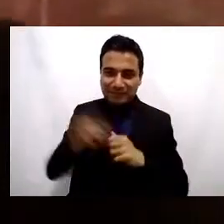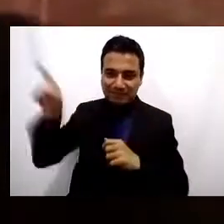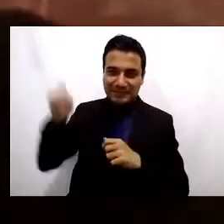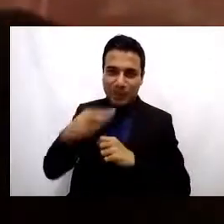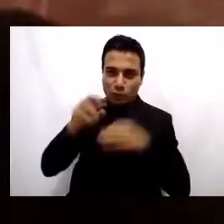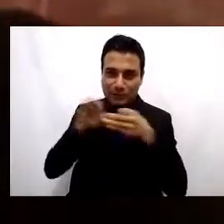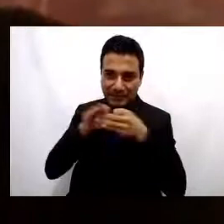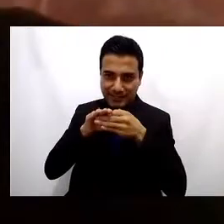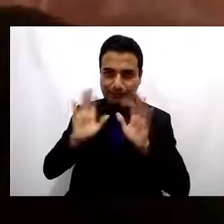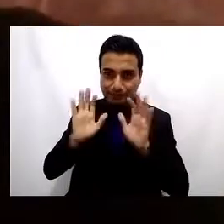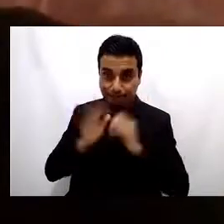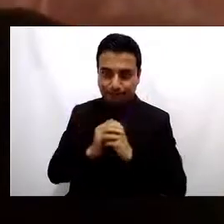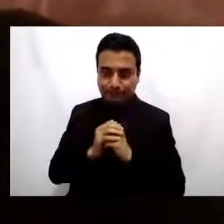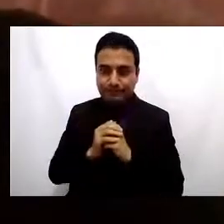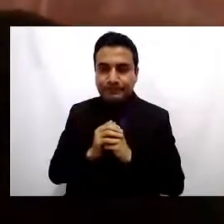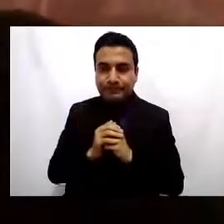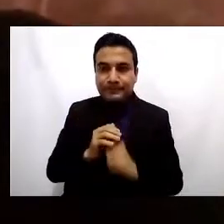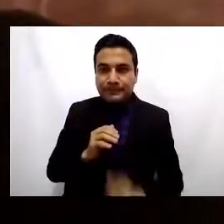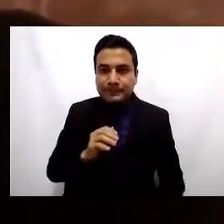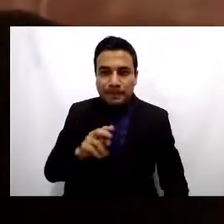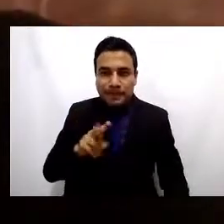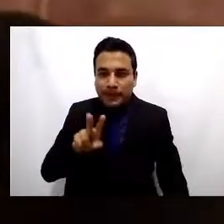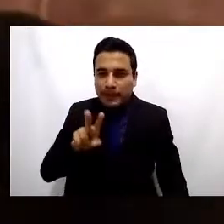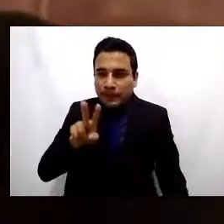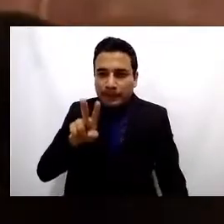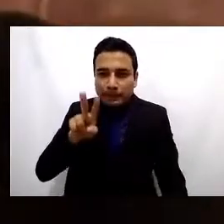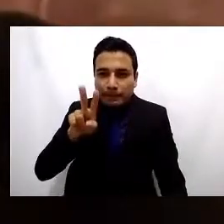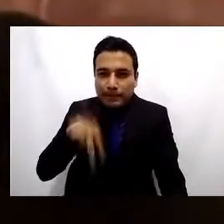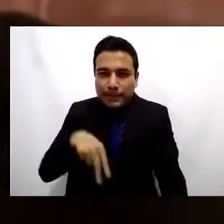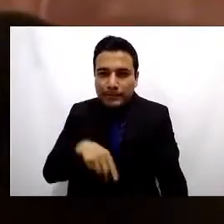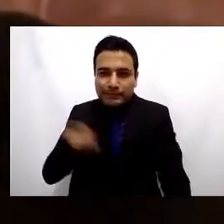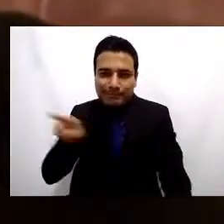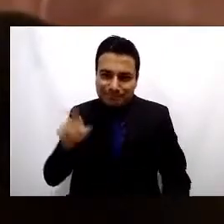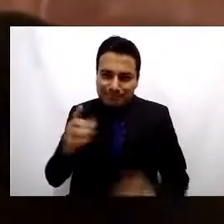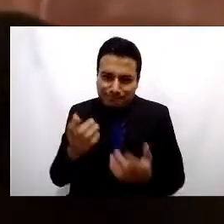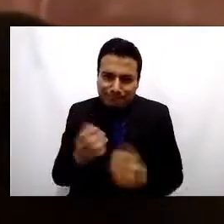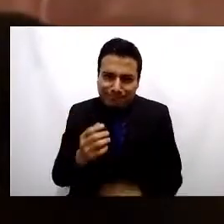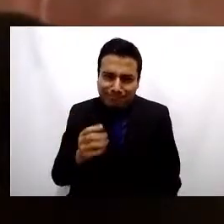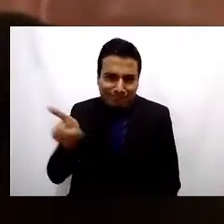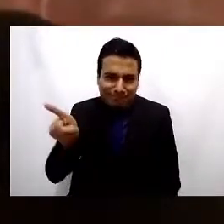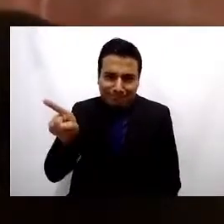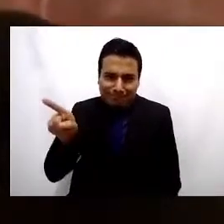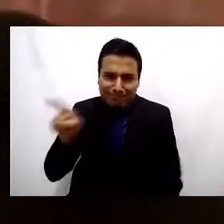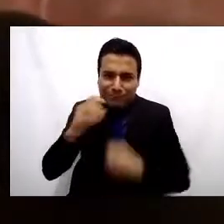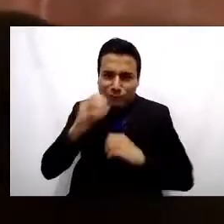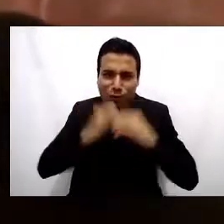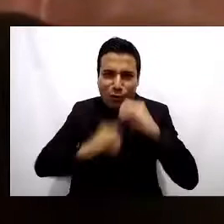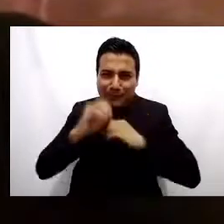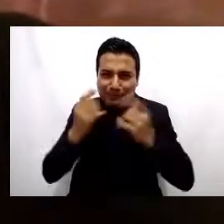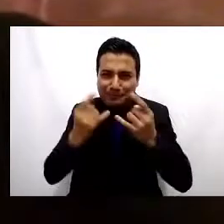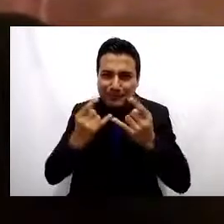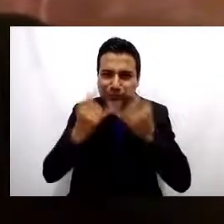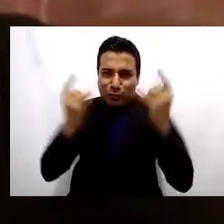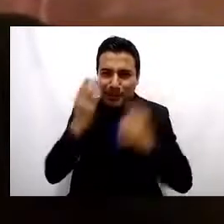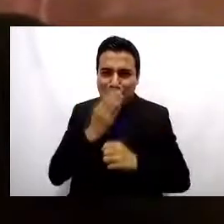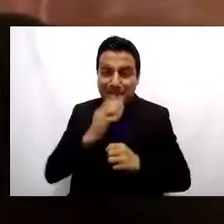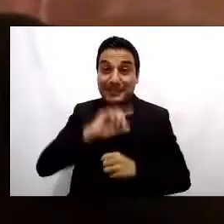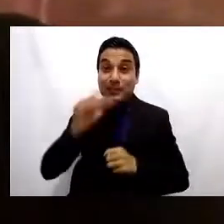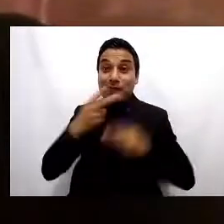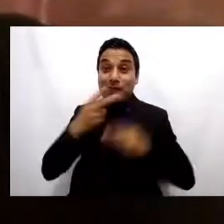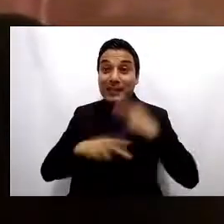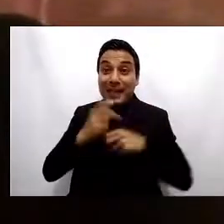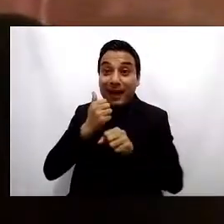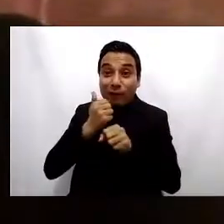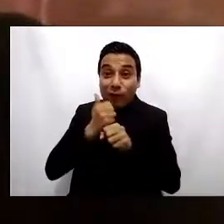Y la verdad es que no es otra cosa que el relato bíblico. Llega su abuelo, que es quien los abandonó allí